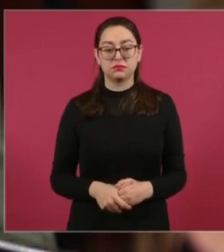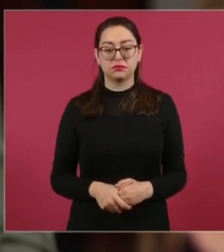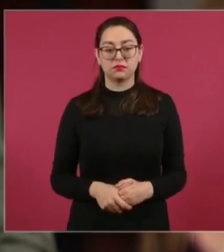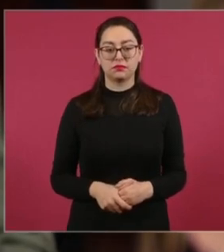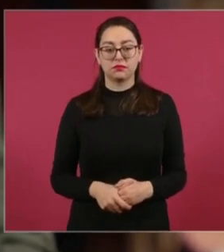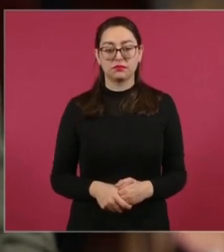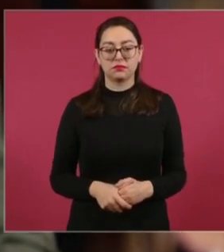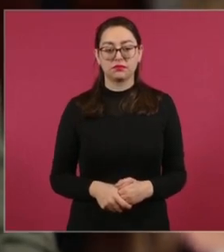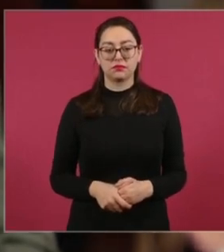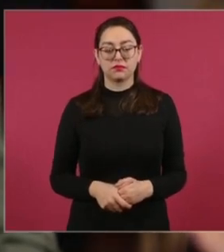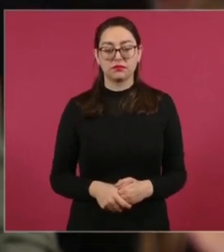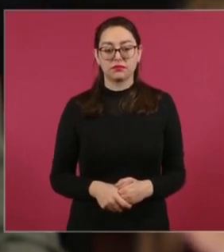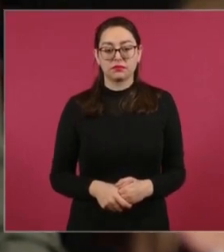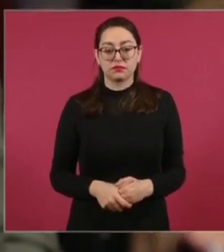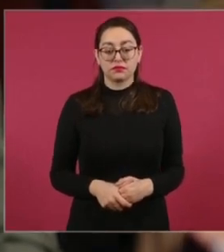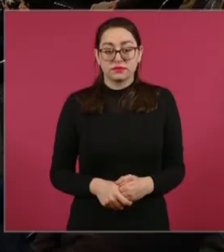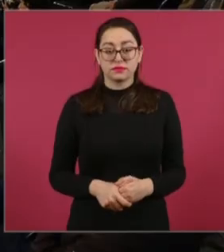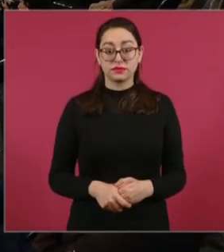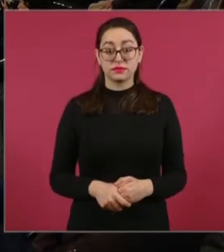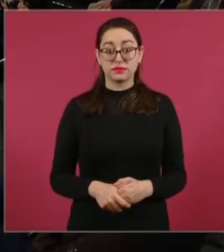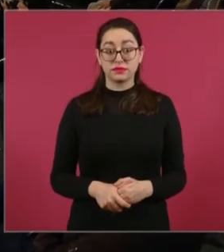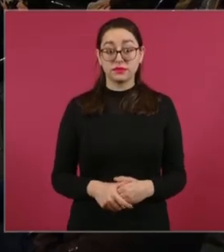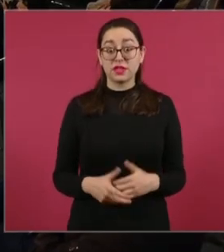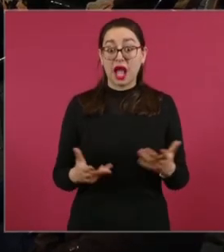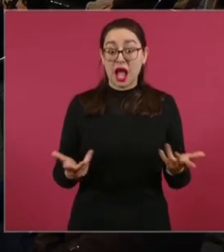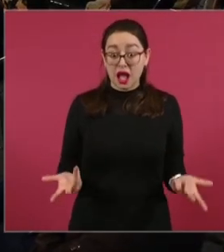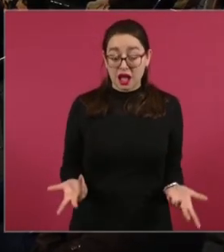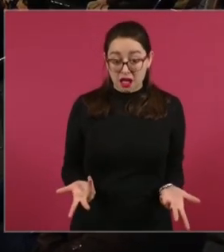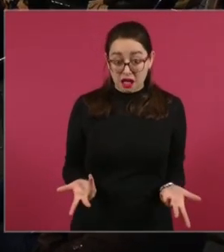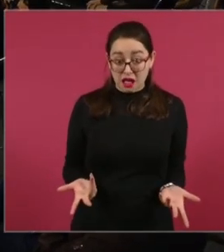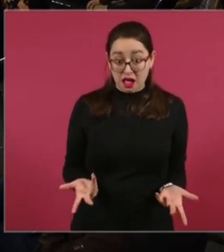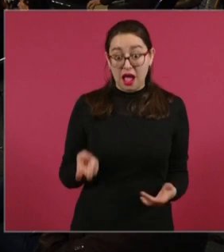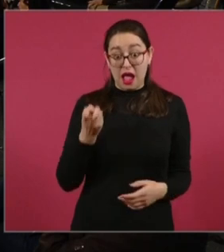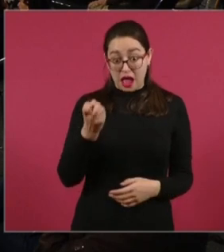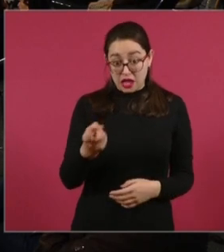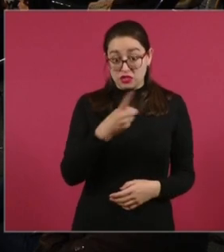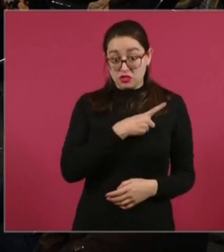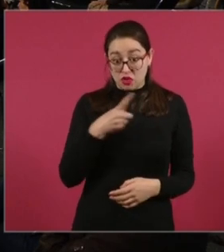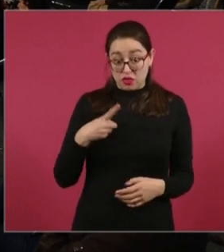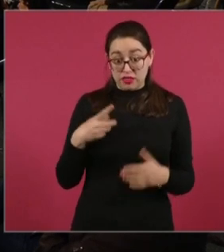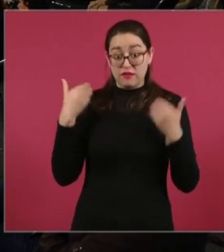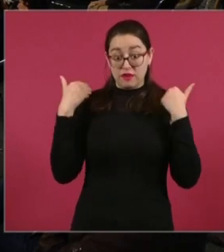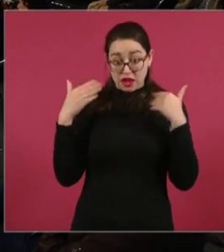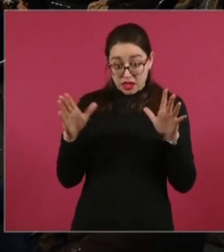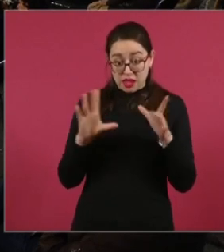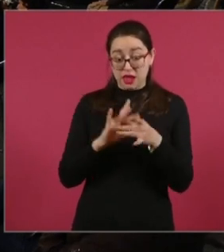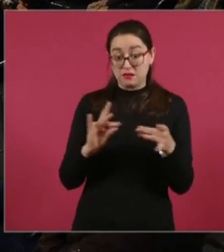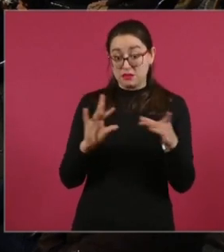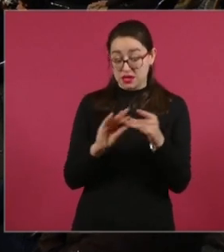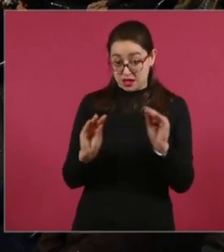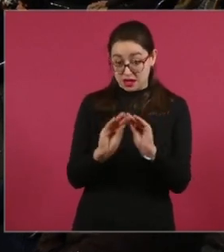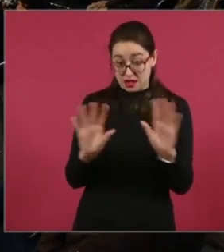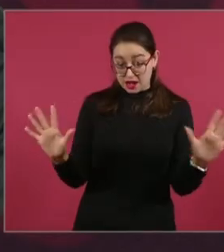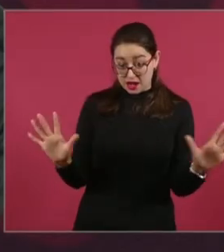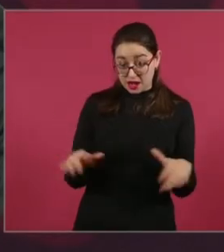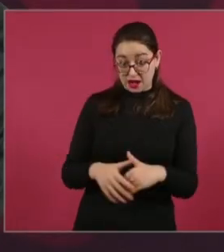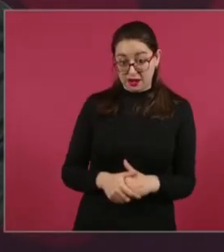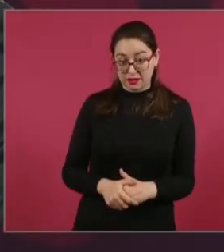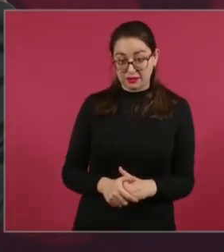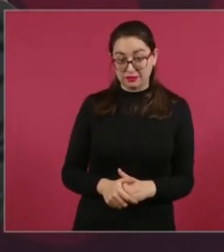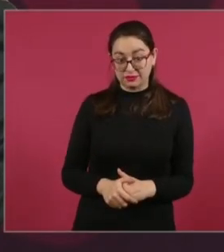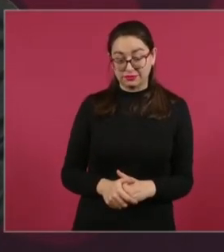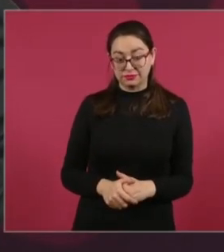que están haciendo en la prensa. Ah, pero él debería de aclararlo. No, es que aquí lo está diciendo. Ah, no, pero eso es…